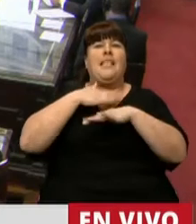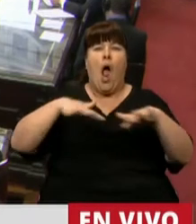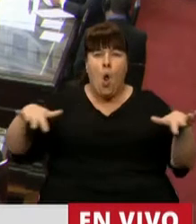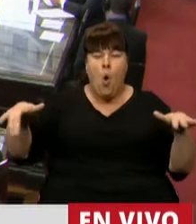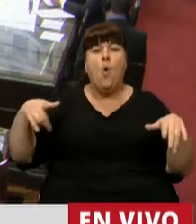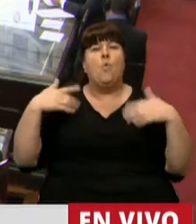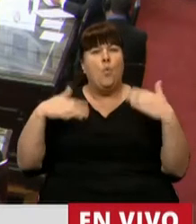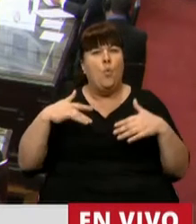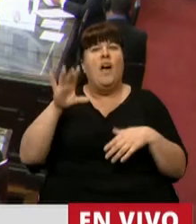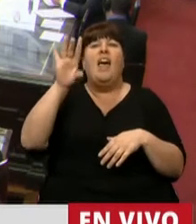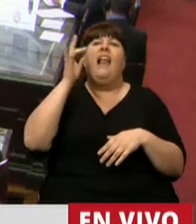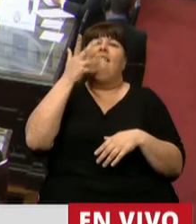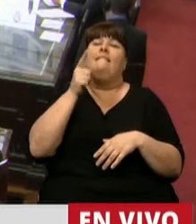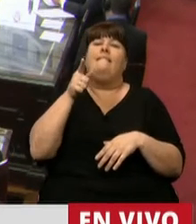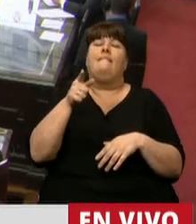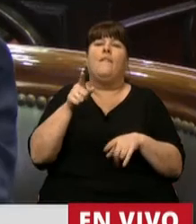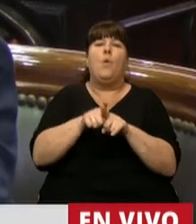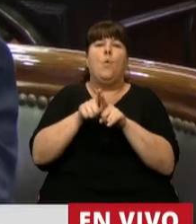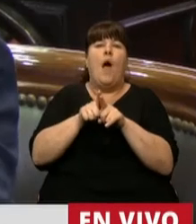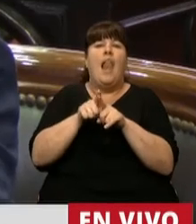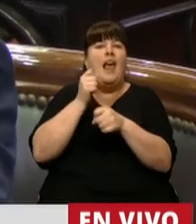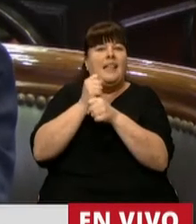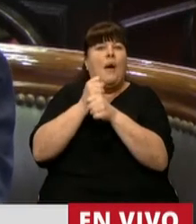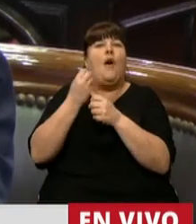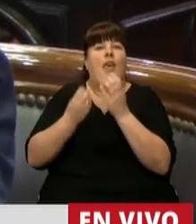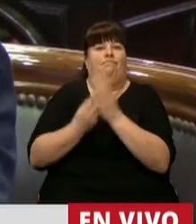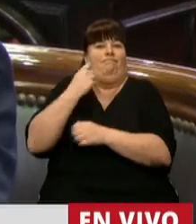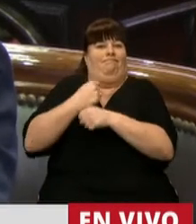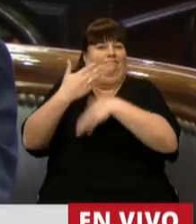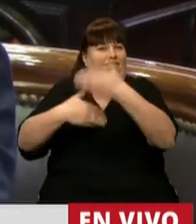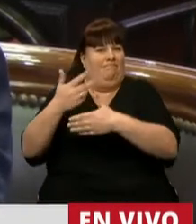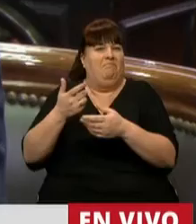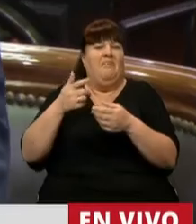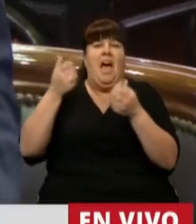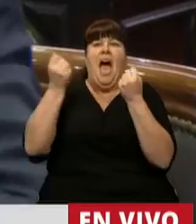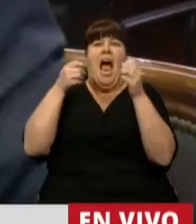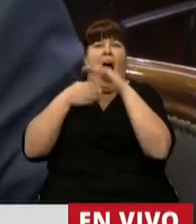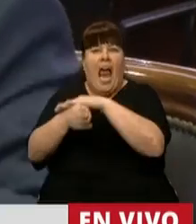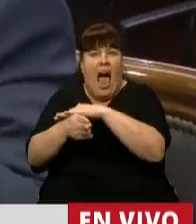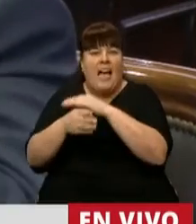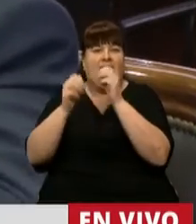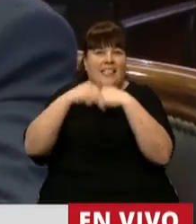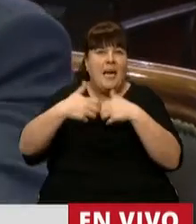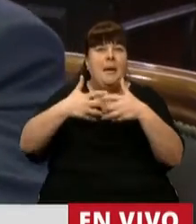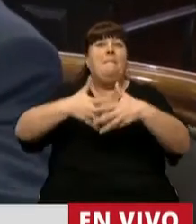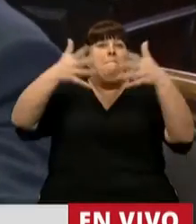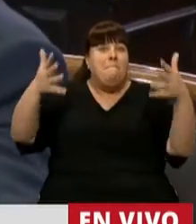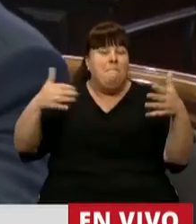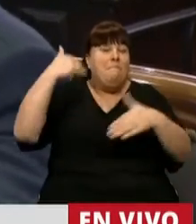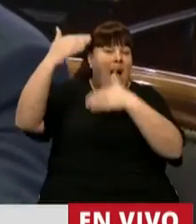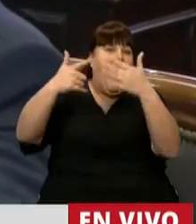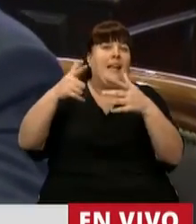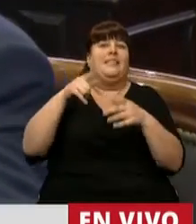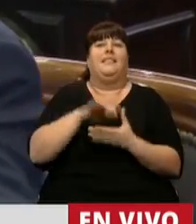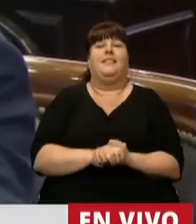alumnos eligieron seguir la tarea del emprendedor? En un garage, cuando más grande,